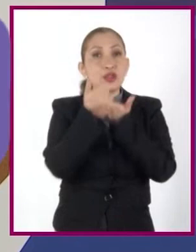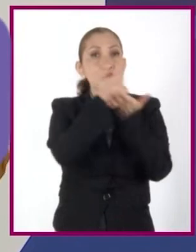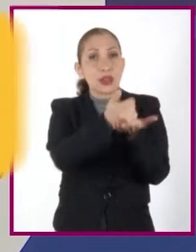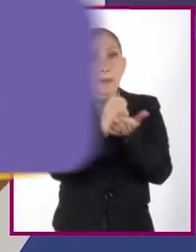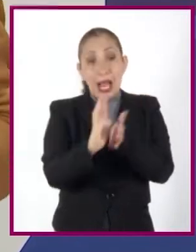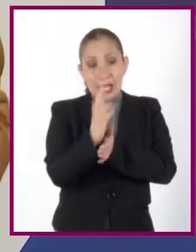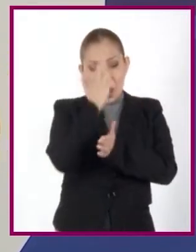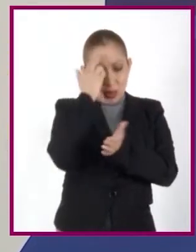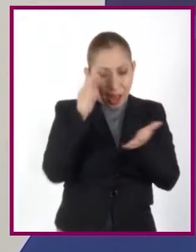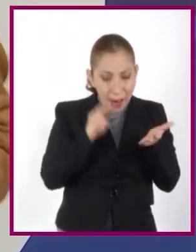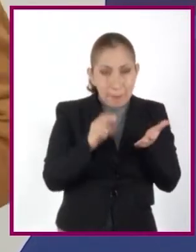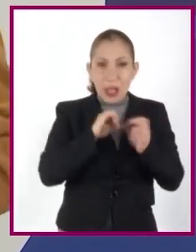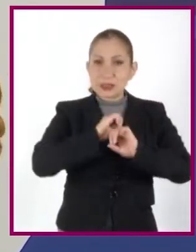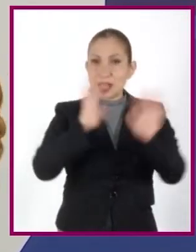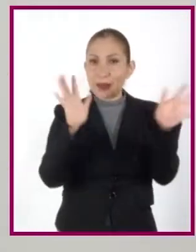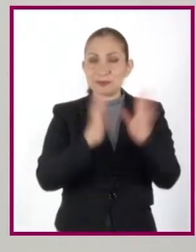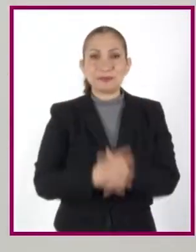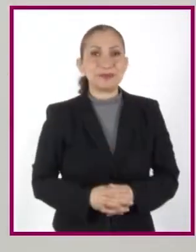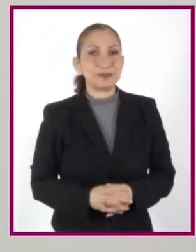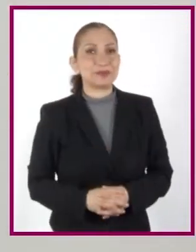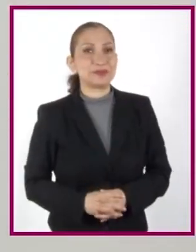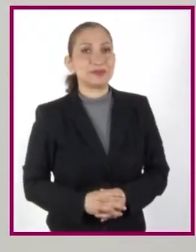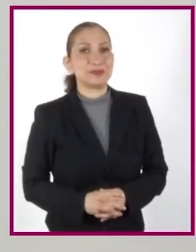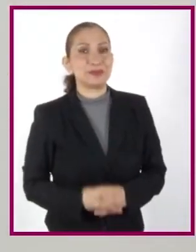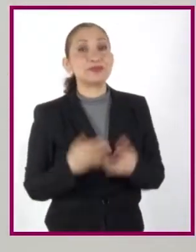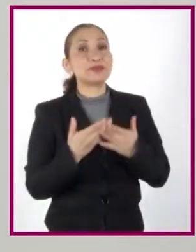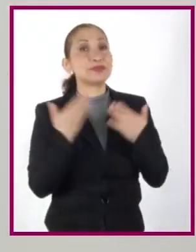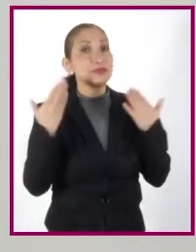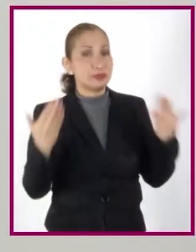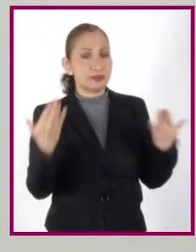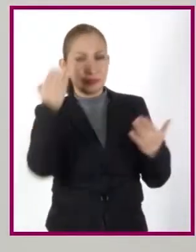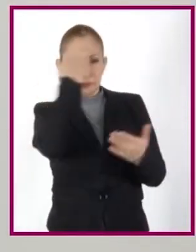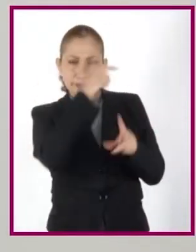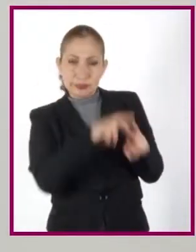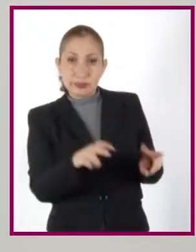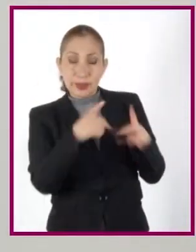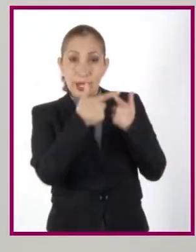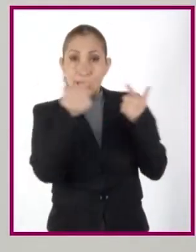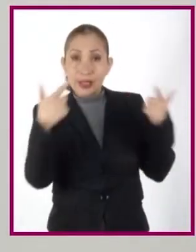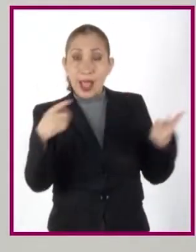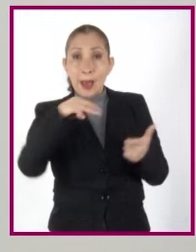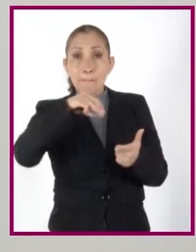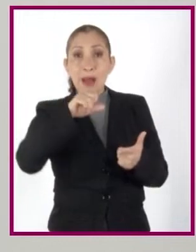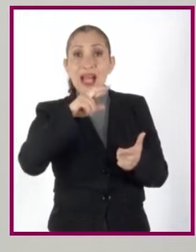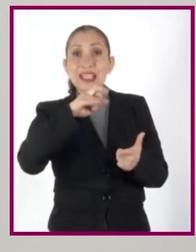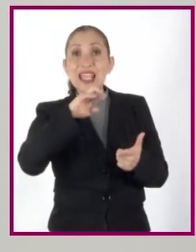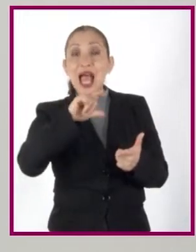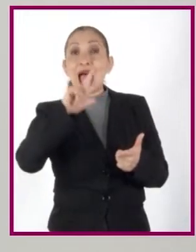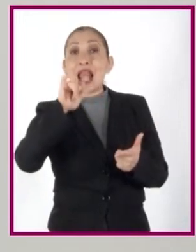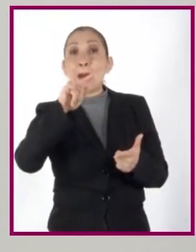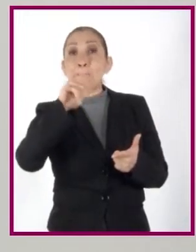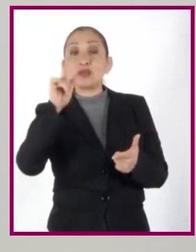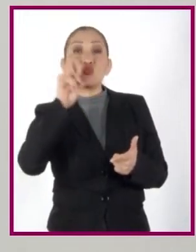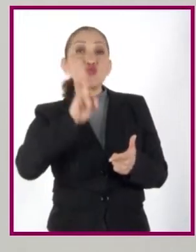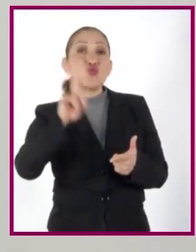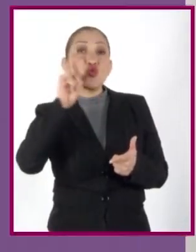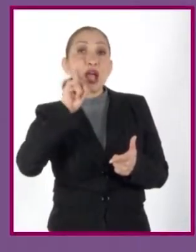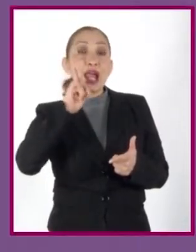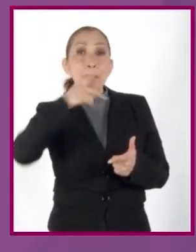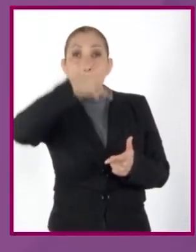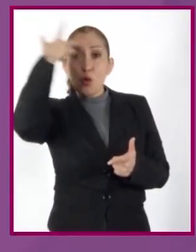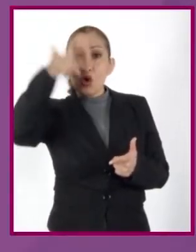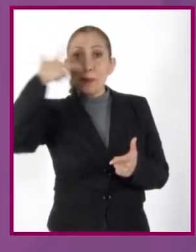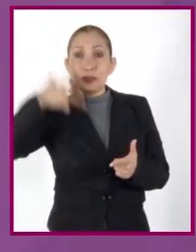a recordarlas más claramente. Ahora analizaremos la leyenda de María Lapiz, una jovencita de origen purépecha.